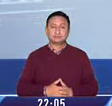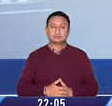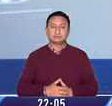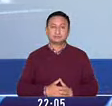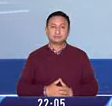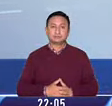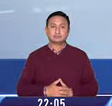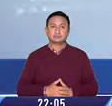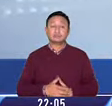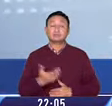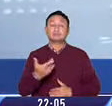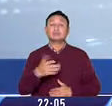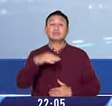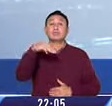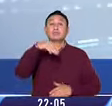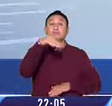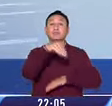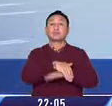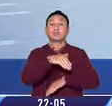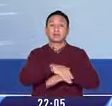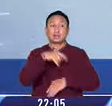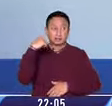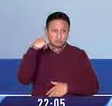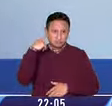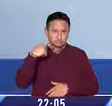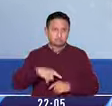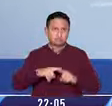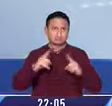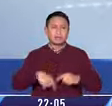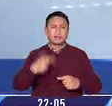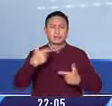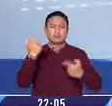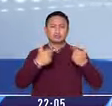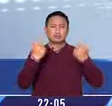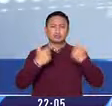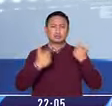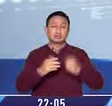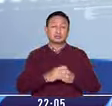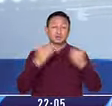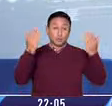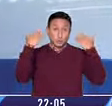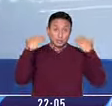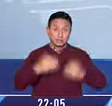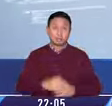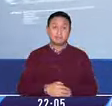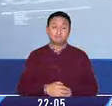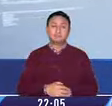Durante horas de la tarde de este martes se escucharon varias detonaciones en la penitenciaría del Litoral en Guayaquil.